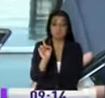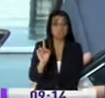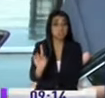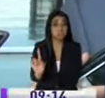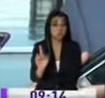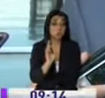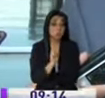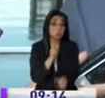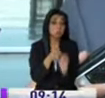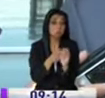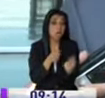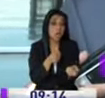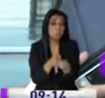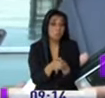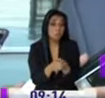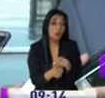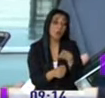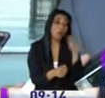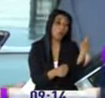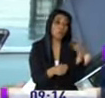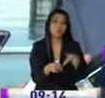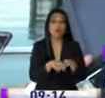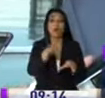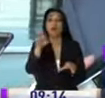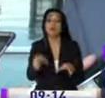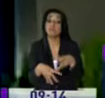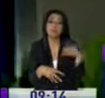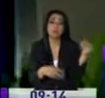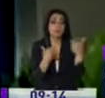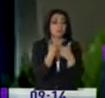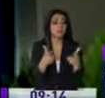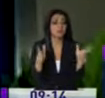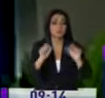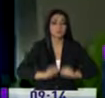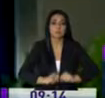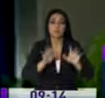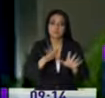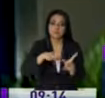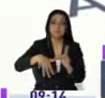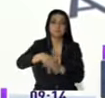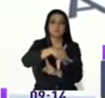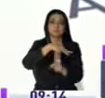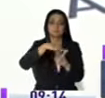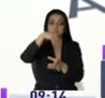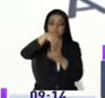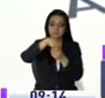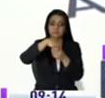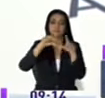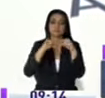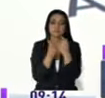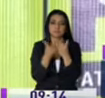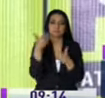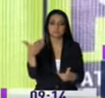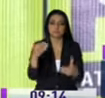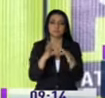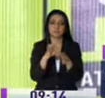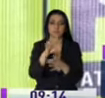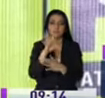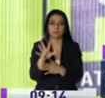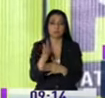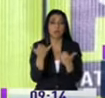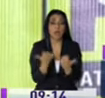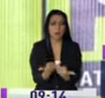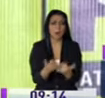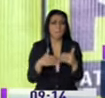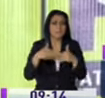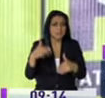tomar partida por otro espacio tienen toda la libertad de hacerlo. Es el ambiente que se vive al interior del partido de gobierno, que enfrenta una de sus